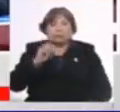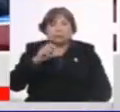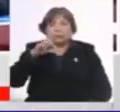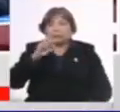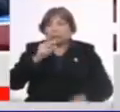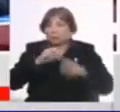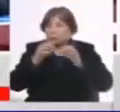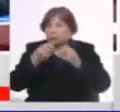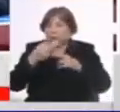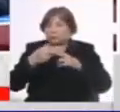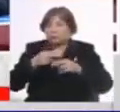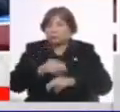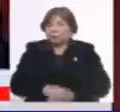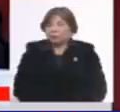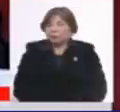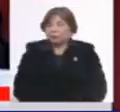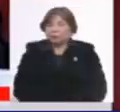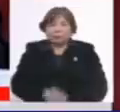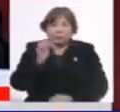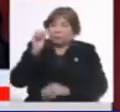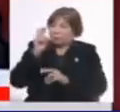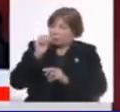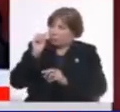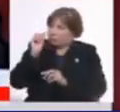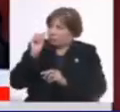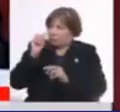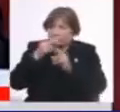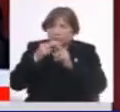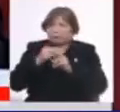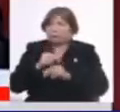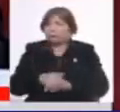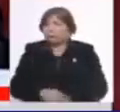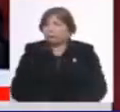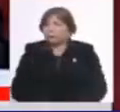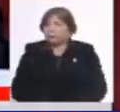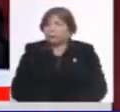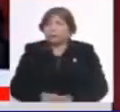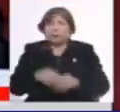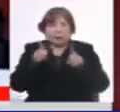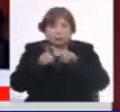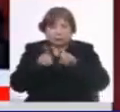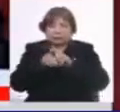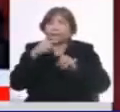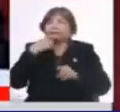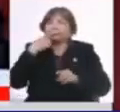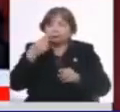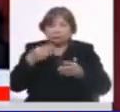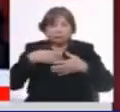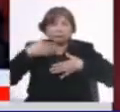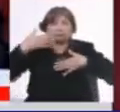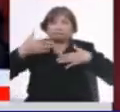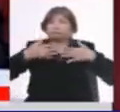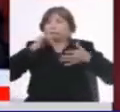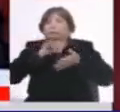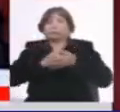demás mencionados. Pero si me permite, solo, por favor, brevísimamente. Sí. No, también he manifestado expresamente,